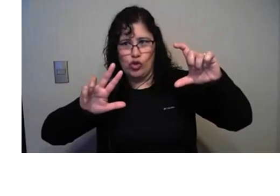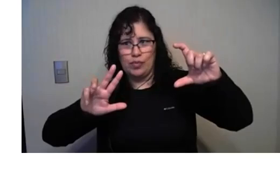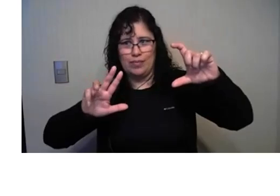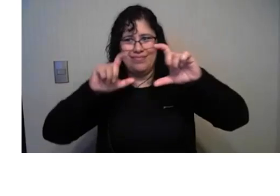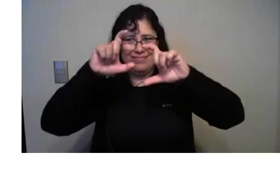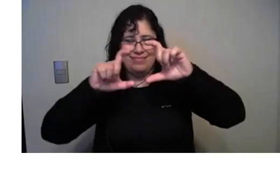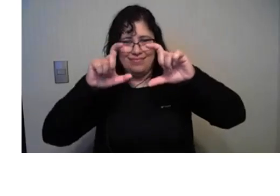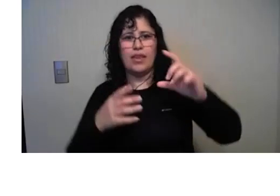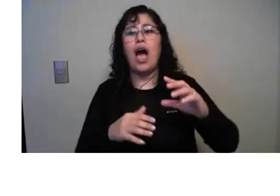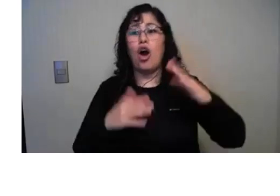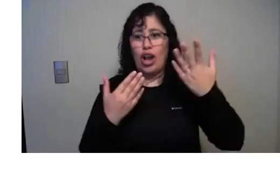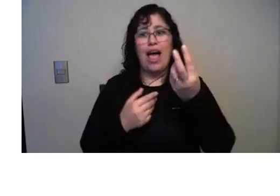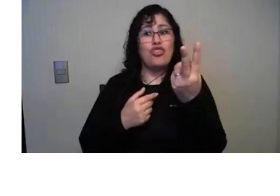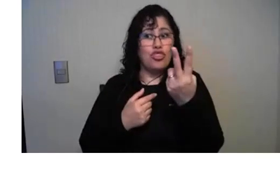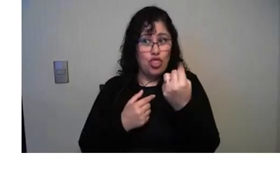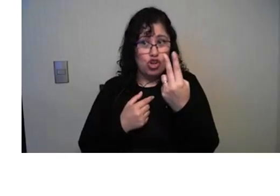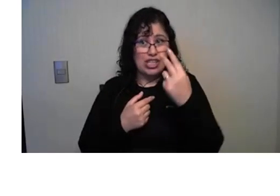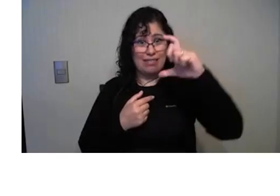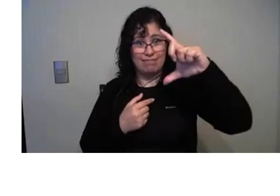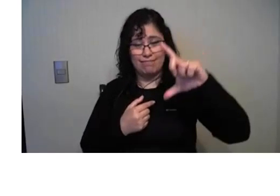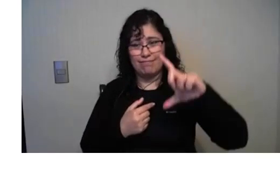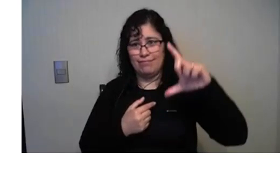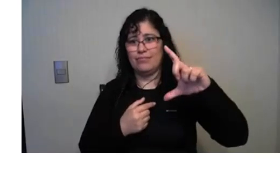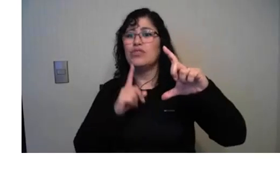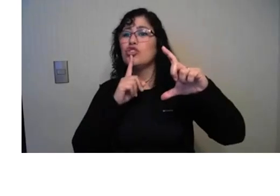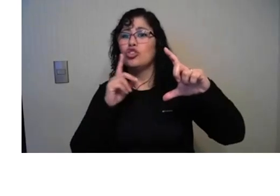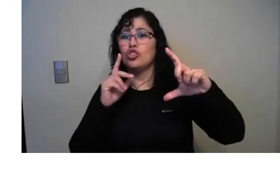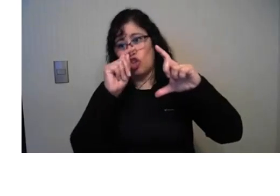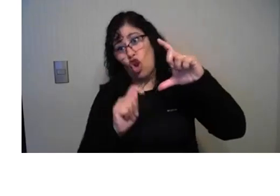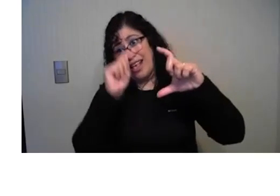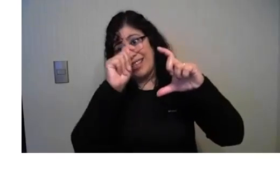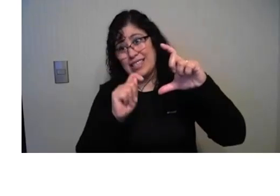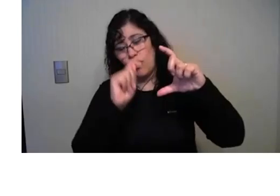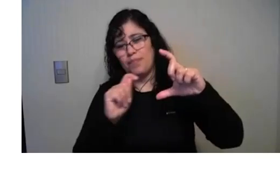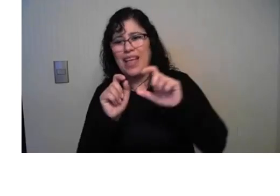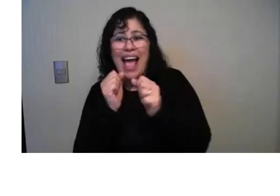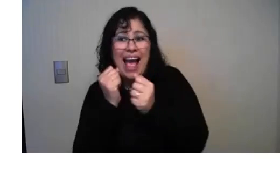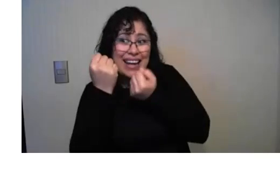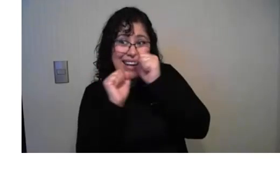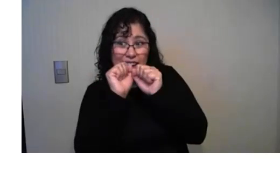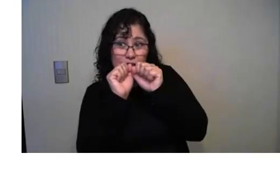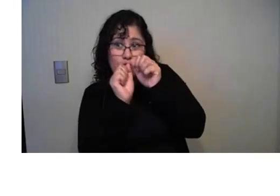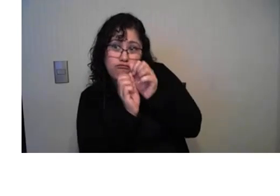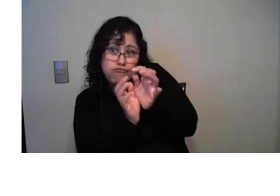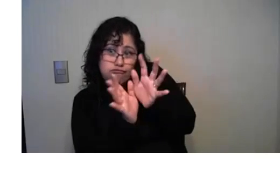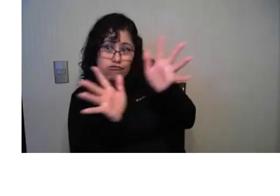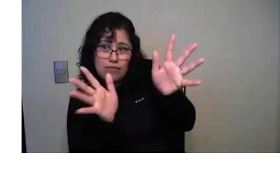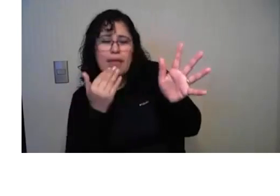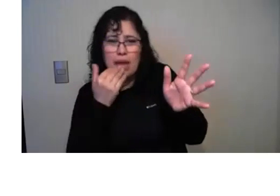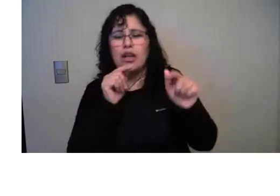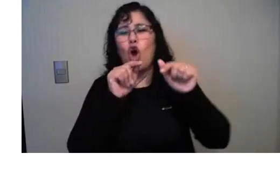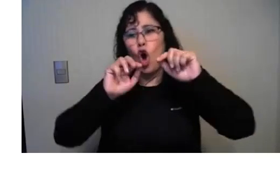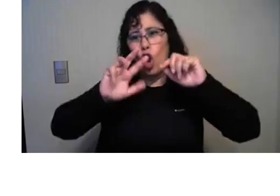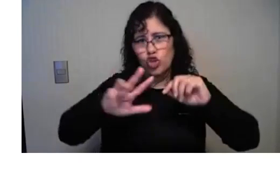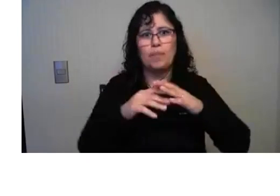12 segmentos torácicos, y los nervios se van a denominar desde